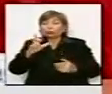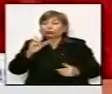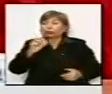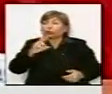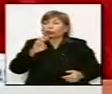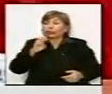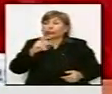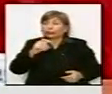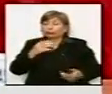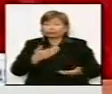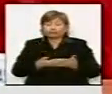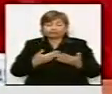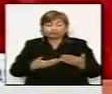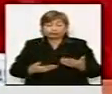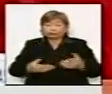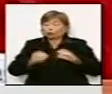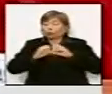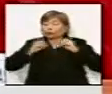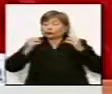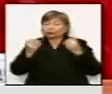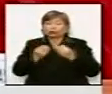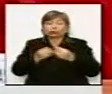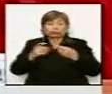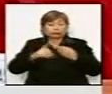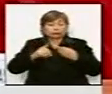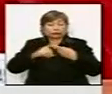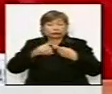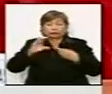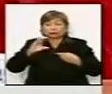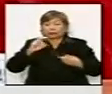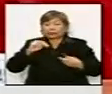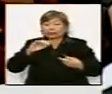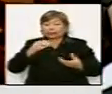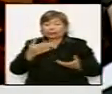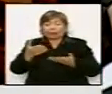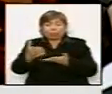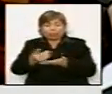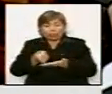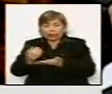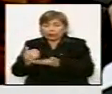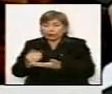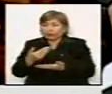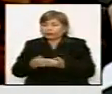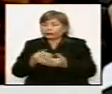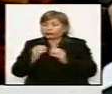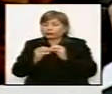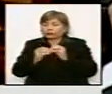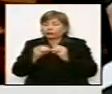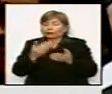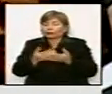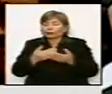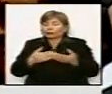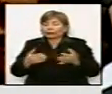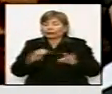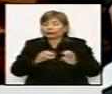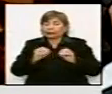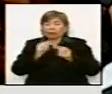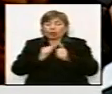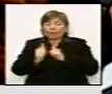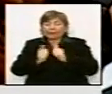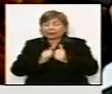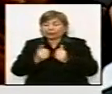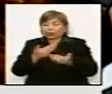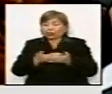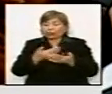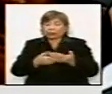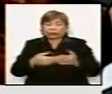congresista Juan Carlos del Águila organizó una mesa técnica de trabajo para recoger las iniciativas de solución planteadas por las entidades competentes como